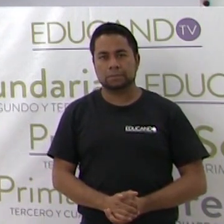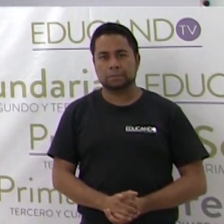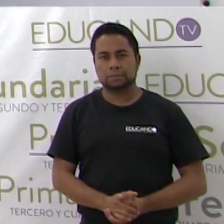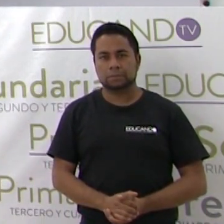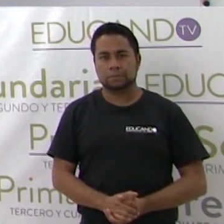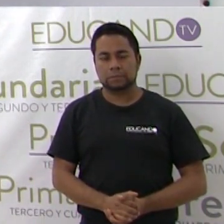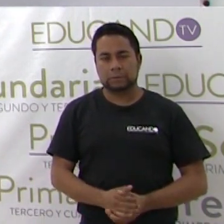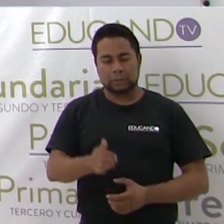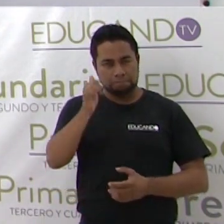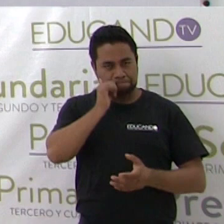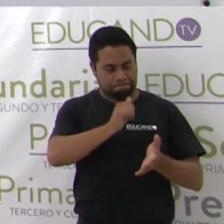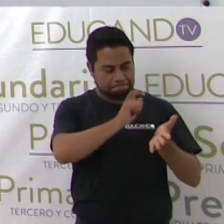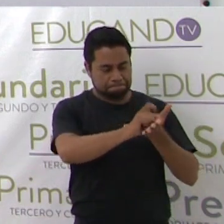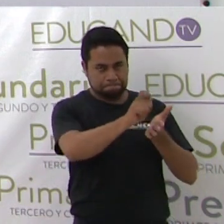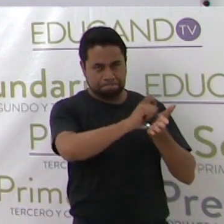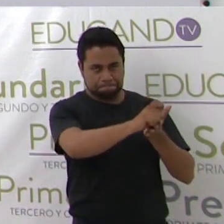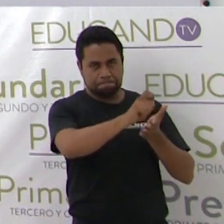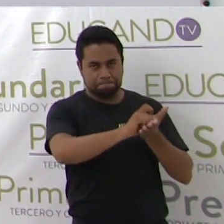con